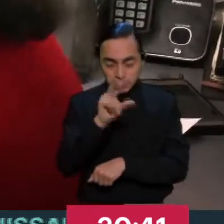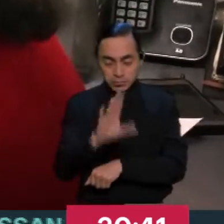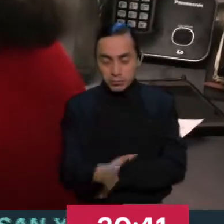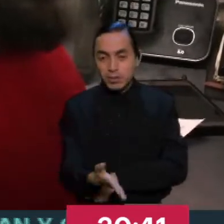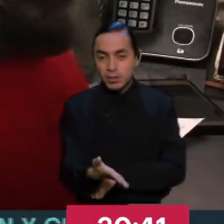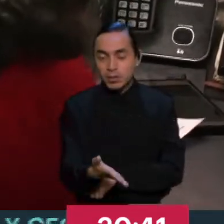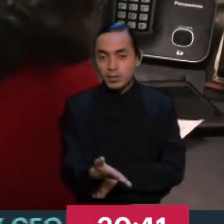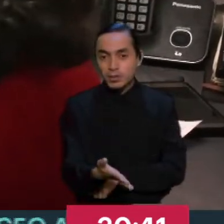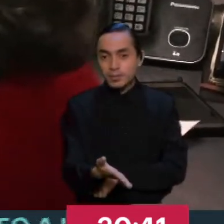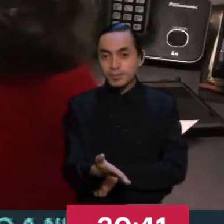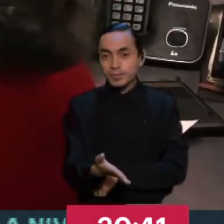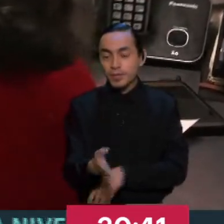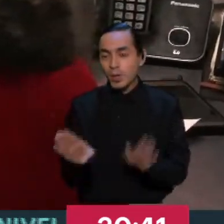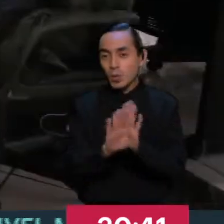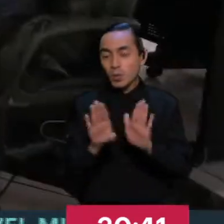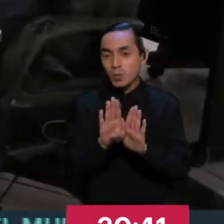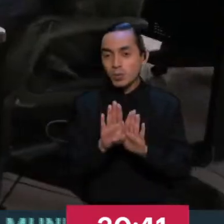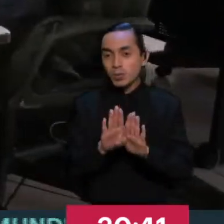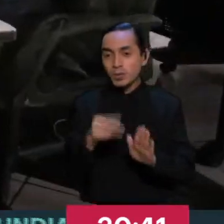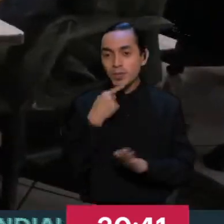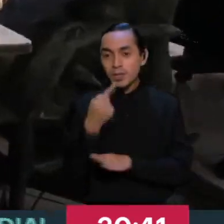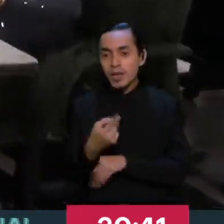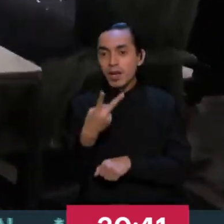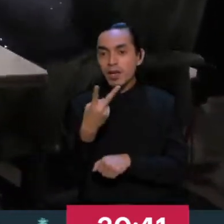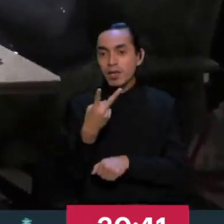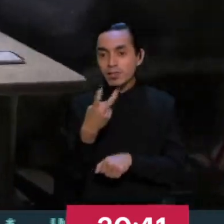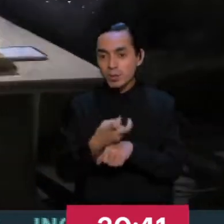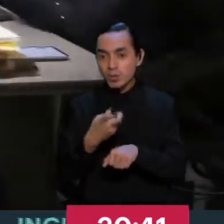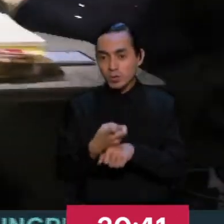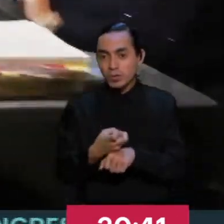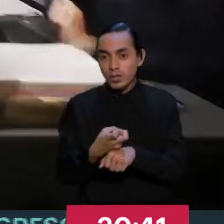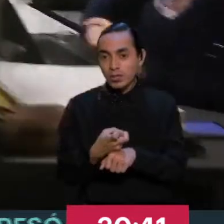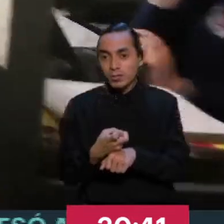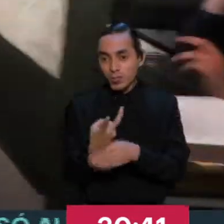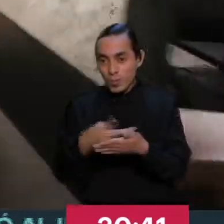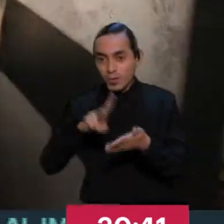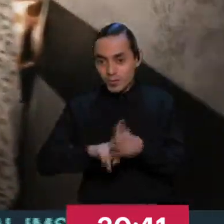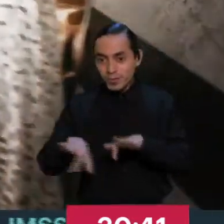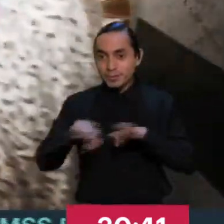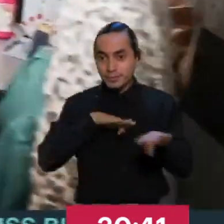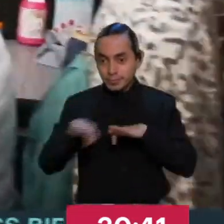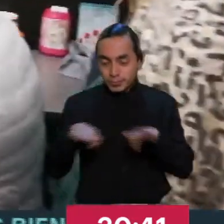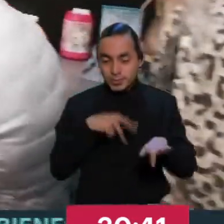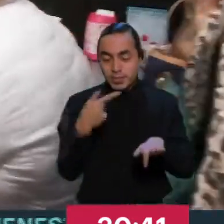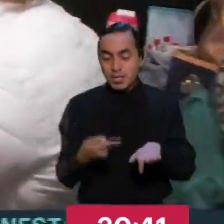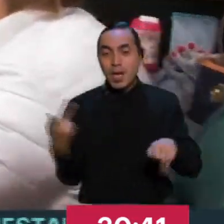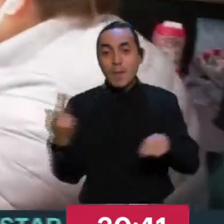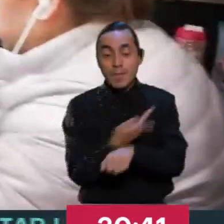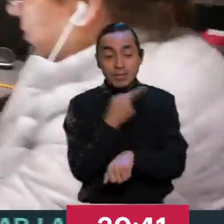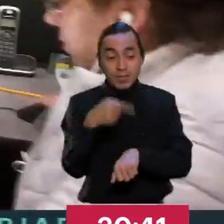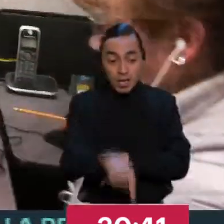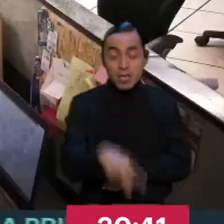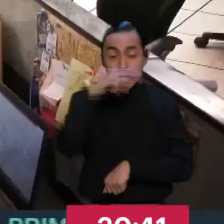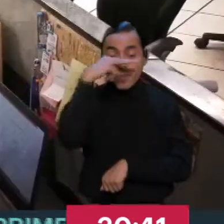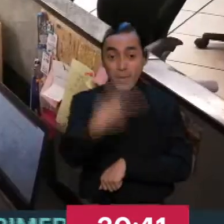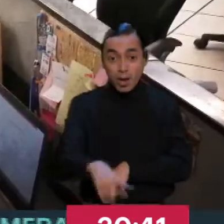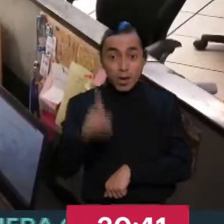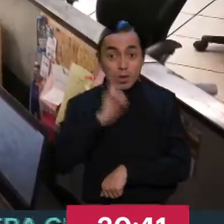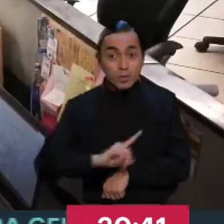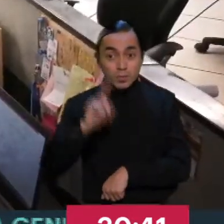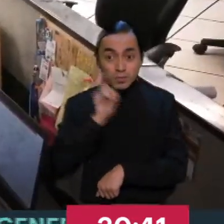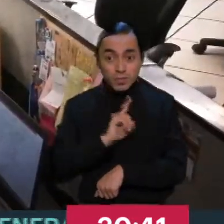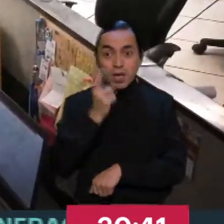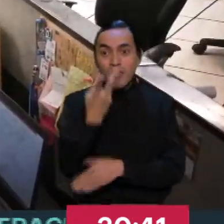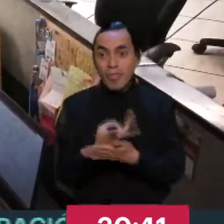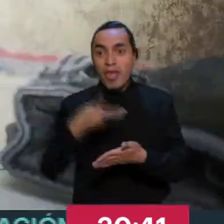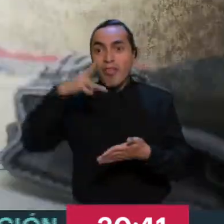como ¿cómo se llama? La segunda jornada laboral, sino que las mujeres en México tenemos hasta 3 jornadas